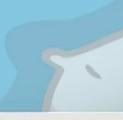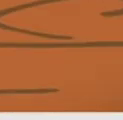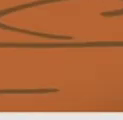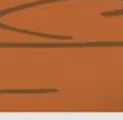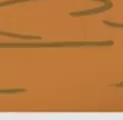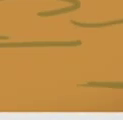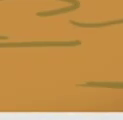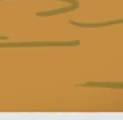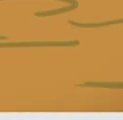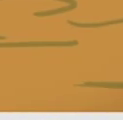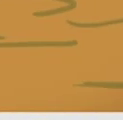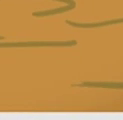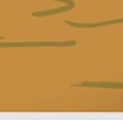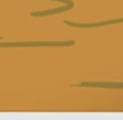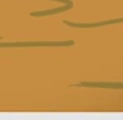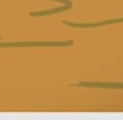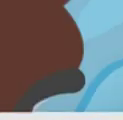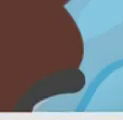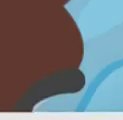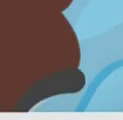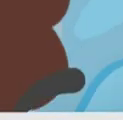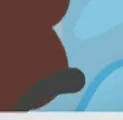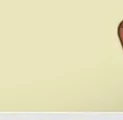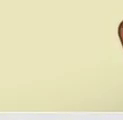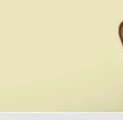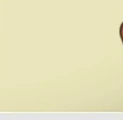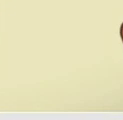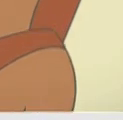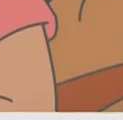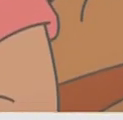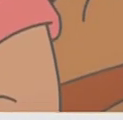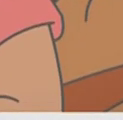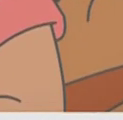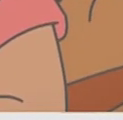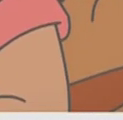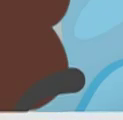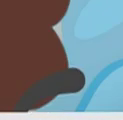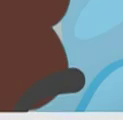Con el debido cuidado y autocuidado de la salud.